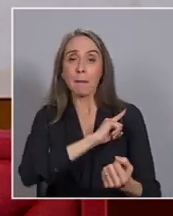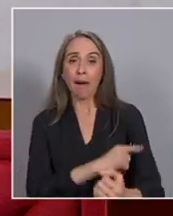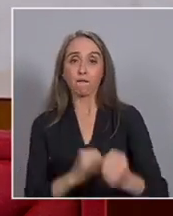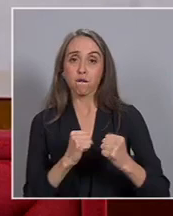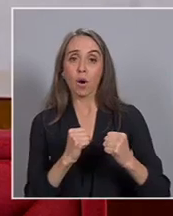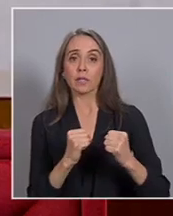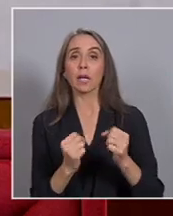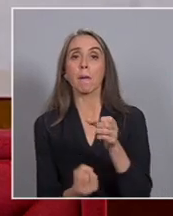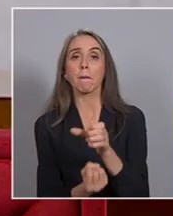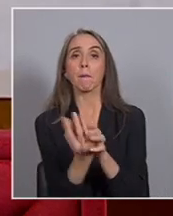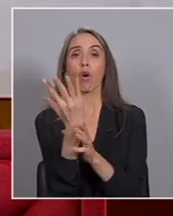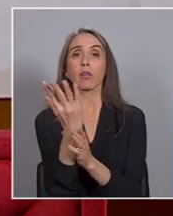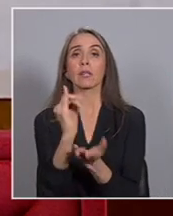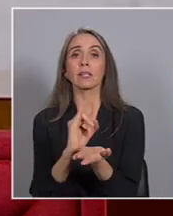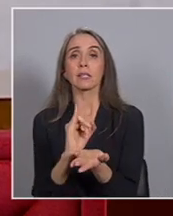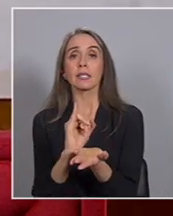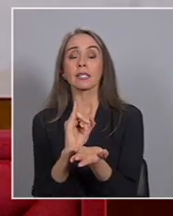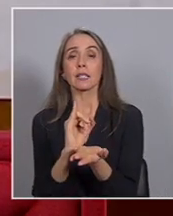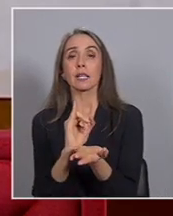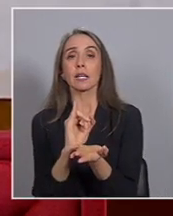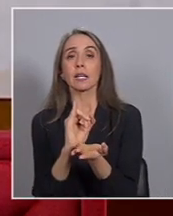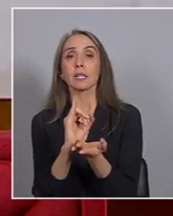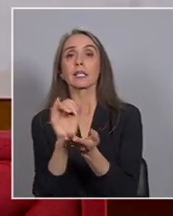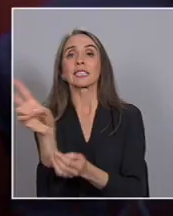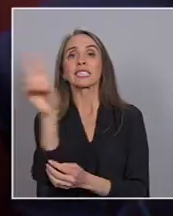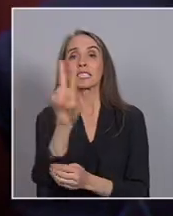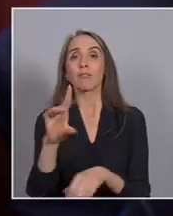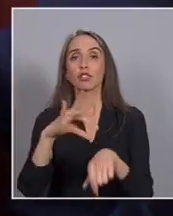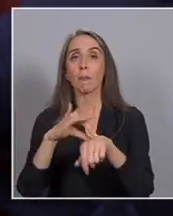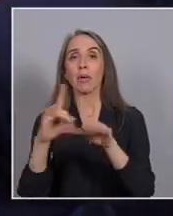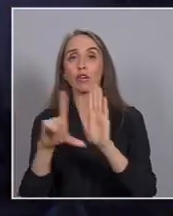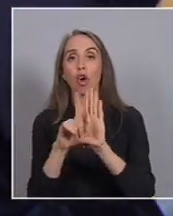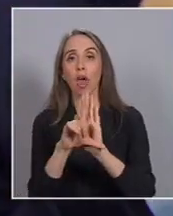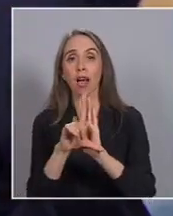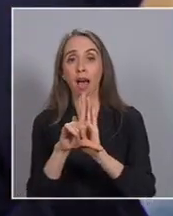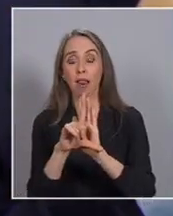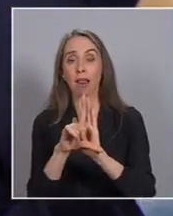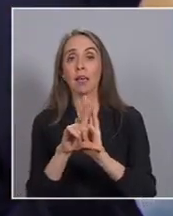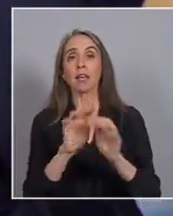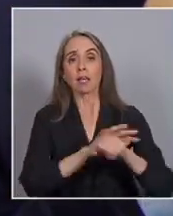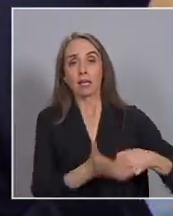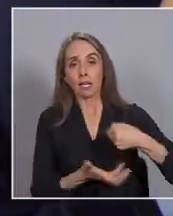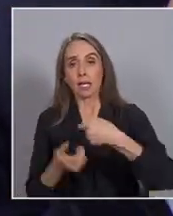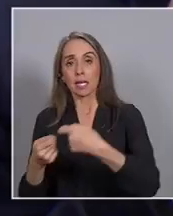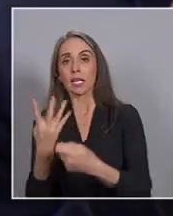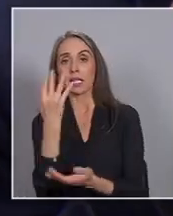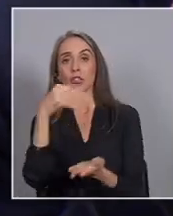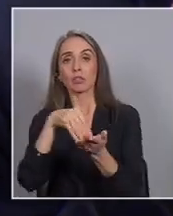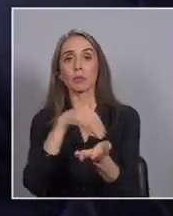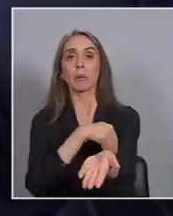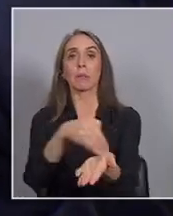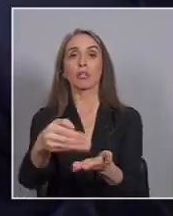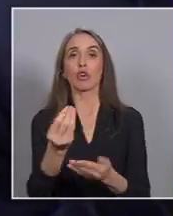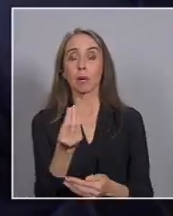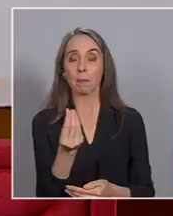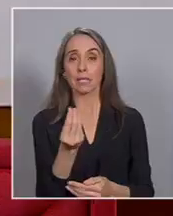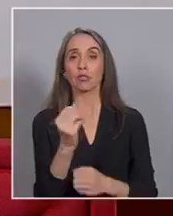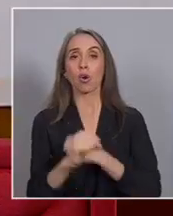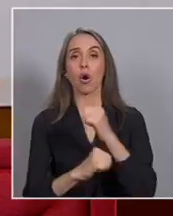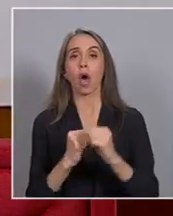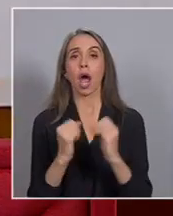vamos a modernizar y fortalecer el sistema, el servicio médico legal, con una inversión de 14.000 millones de pesos para el